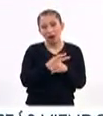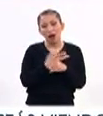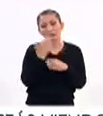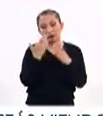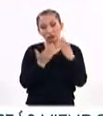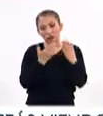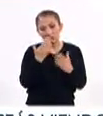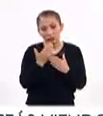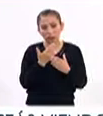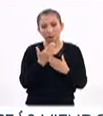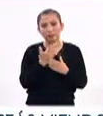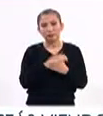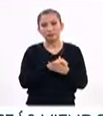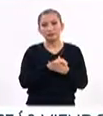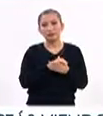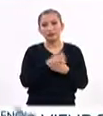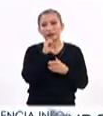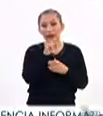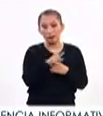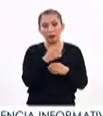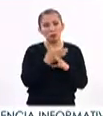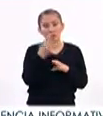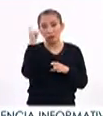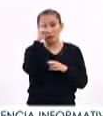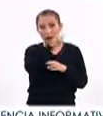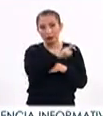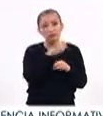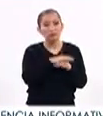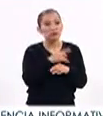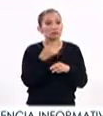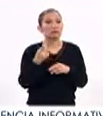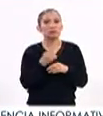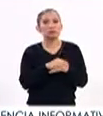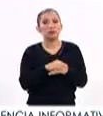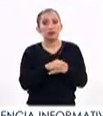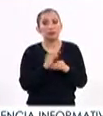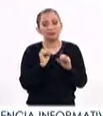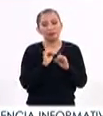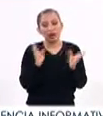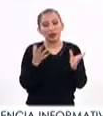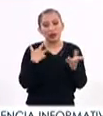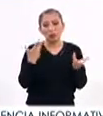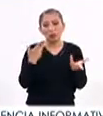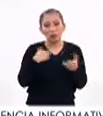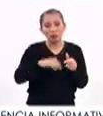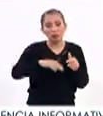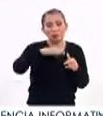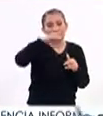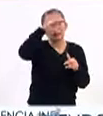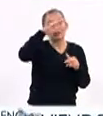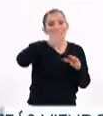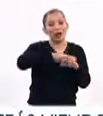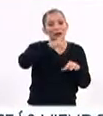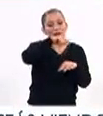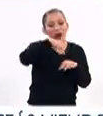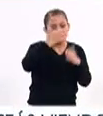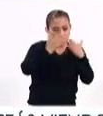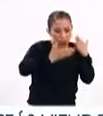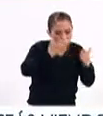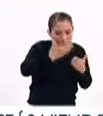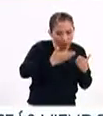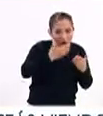preparatoria, también fue bastante difícil porque era, pues claro, conforme uno va creciendo es más horas de